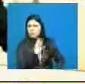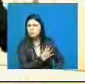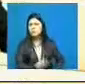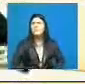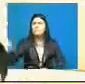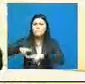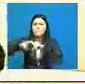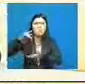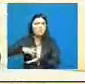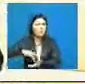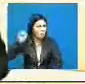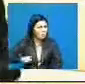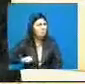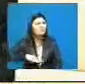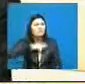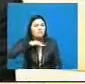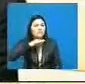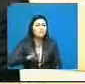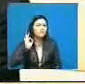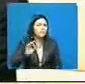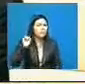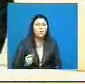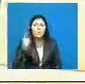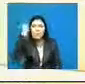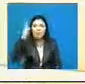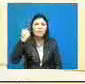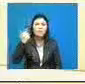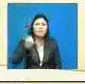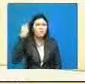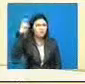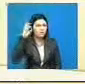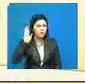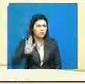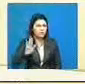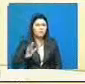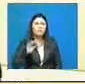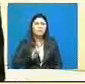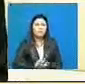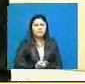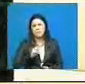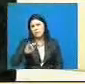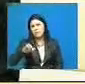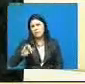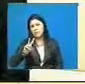espacio adicional. Por eso tenemos capacidad de hacer política anticíclica. Por eso hicimos el PIB 2.0.